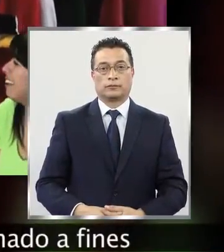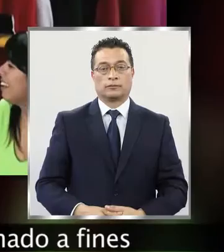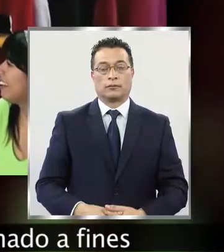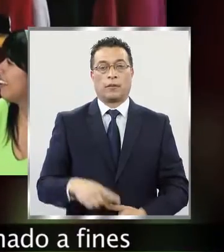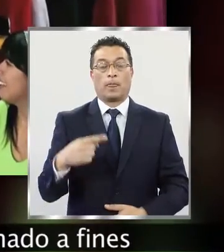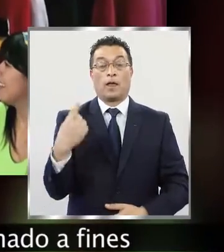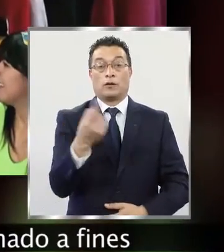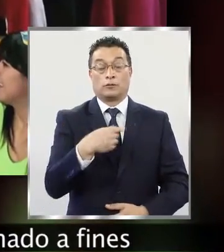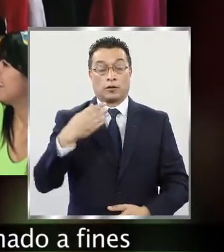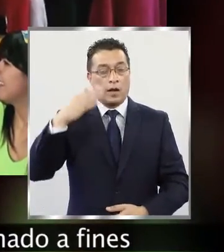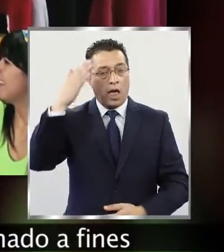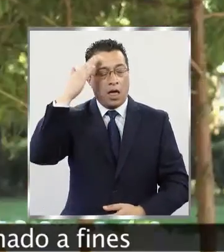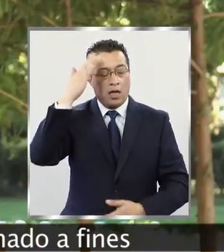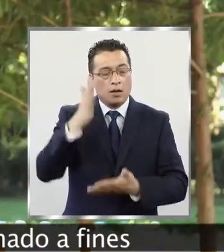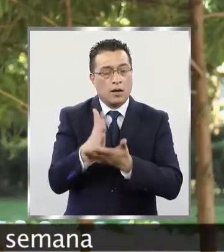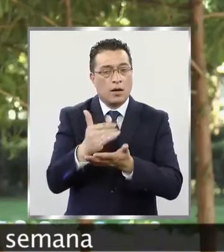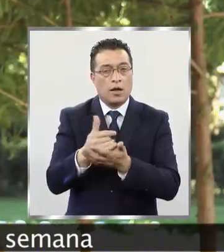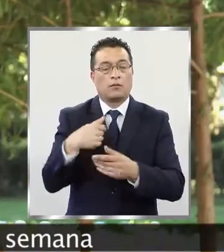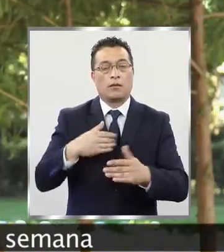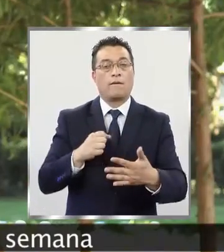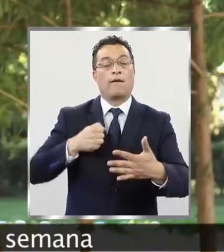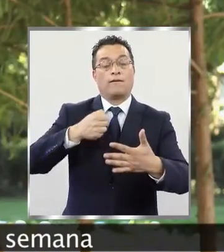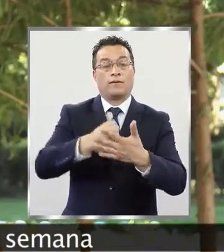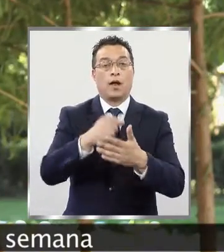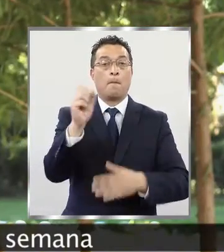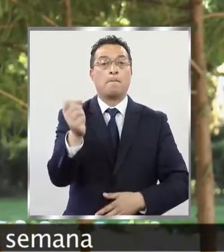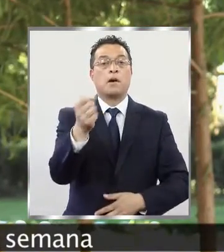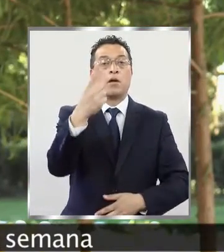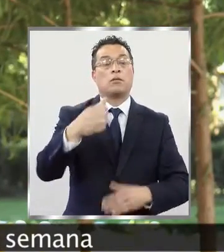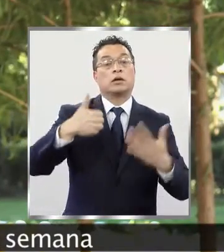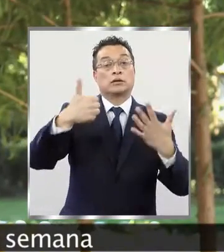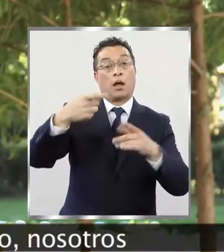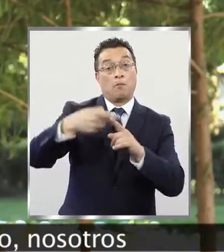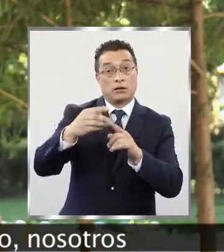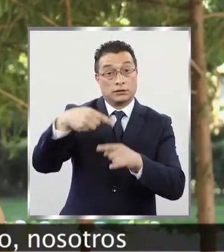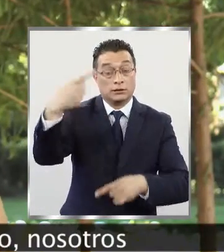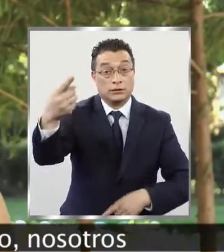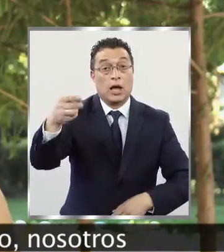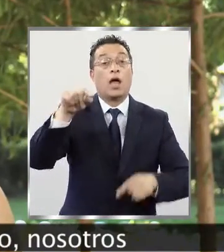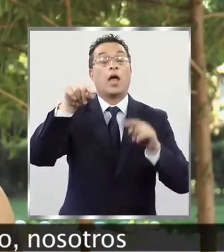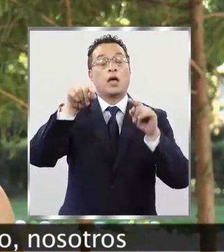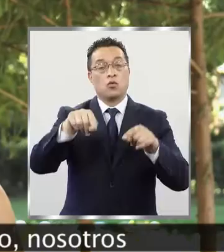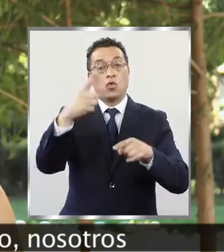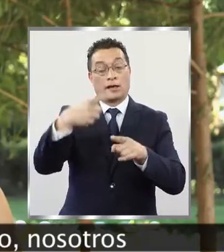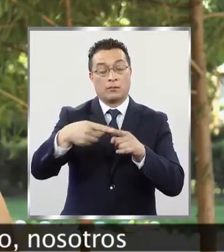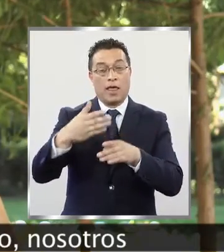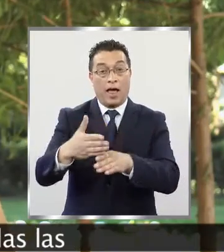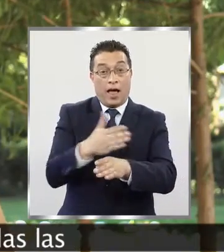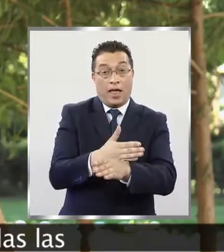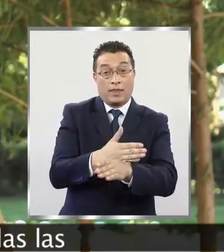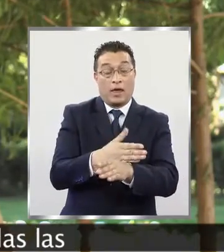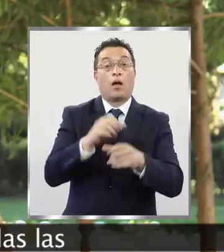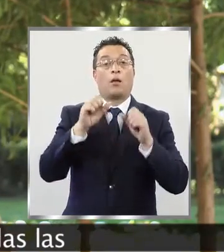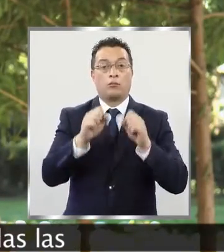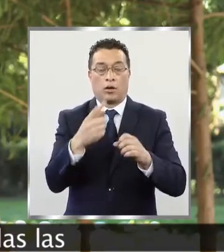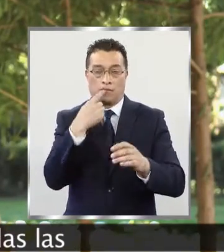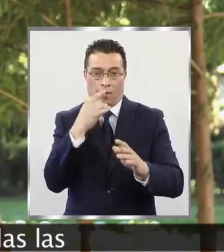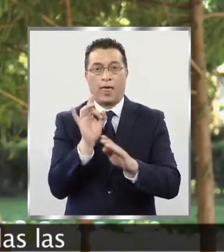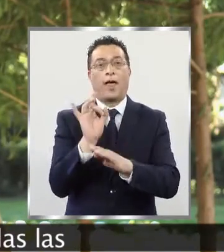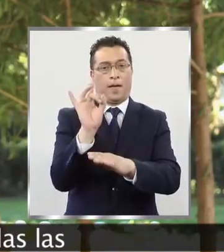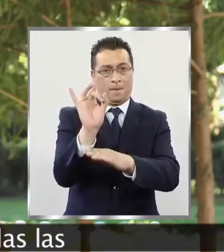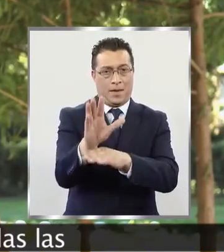Nuestra idea es tenerlo terminado a fines del primer semestre y una semana antes de que salga al mercado, nosotros se lo